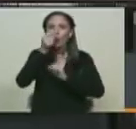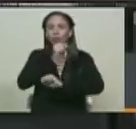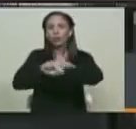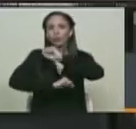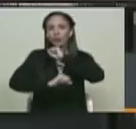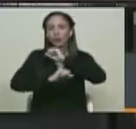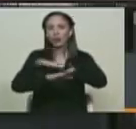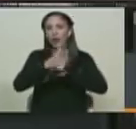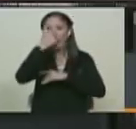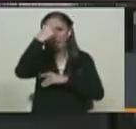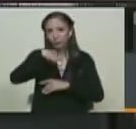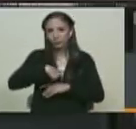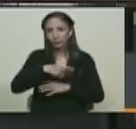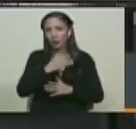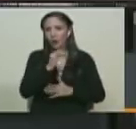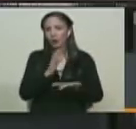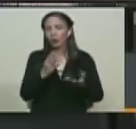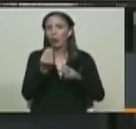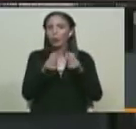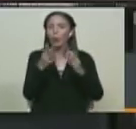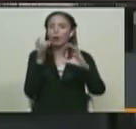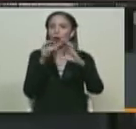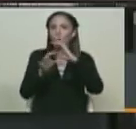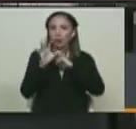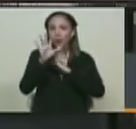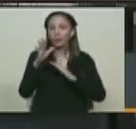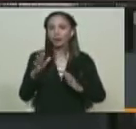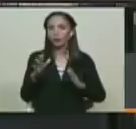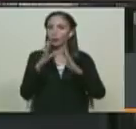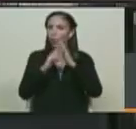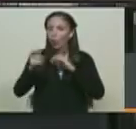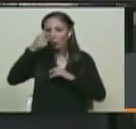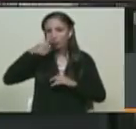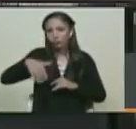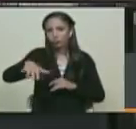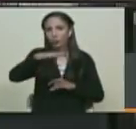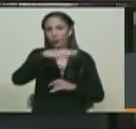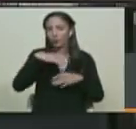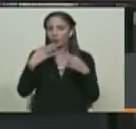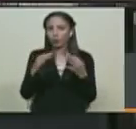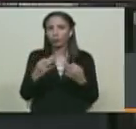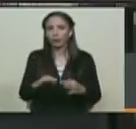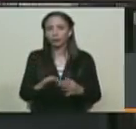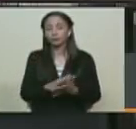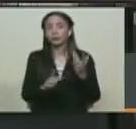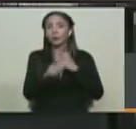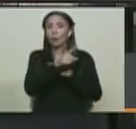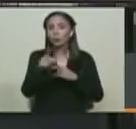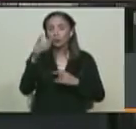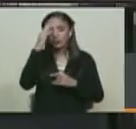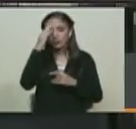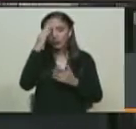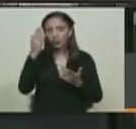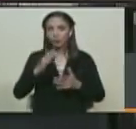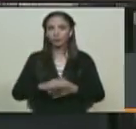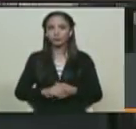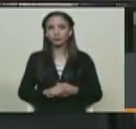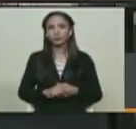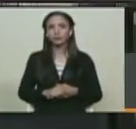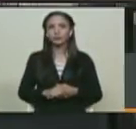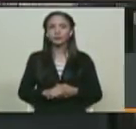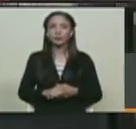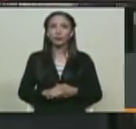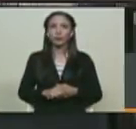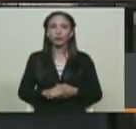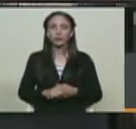personalizada a través del Carnet de la Patria para con nuestro pueblo. Yo les tengo que decir que, bueno,